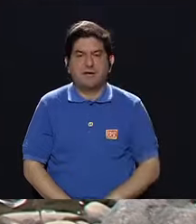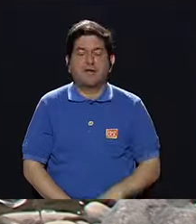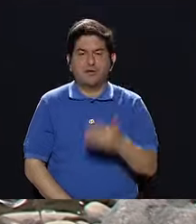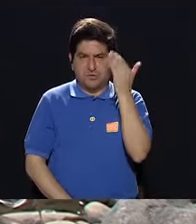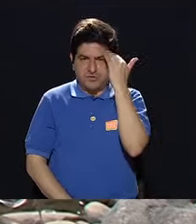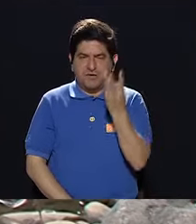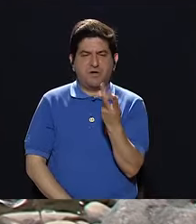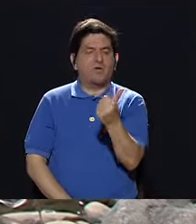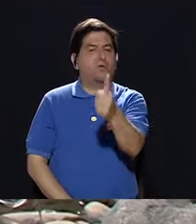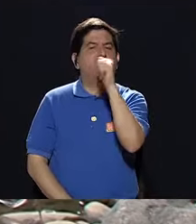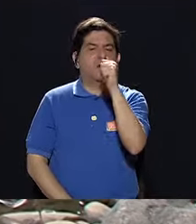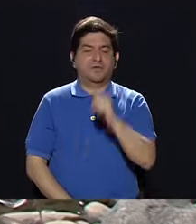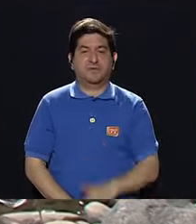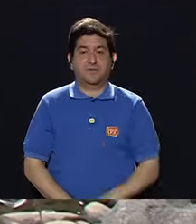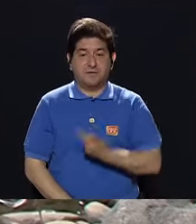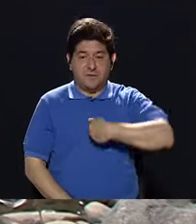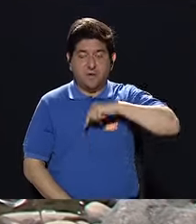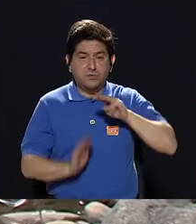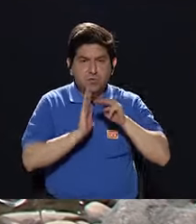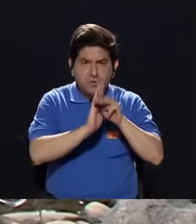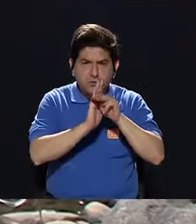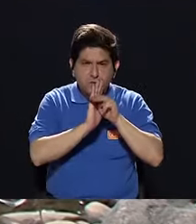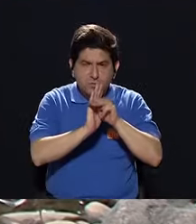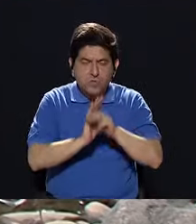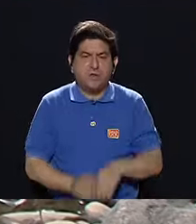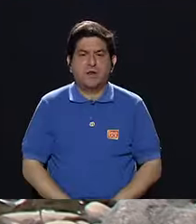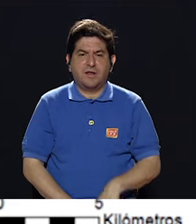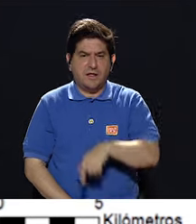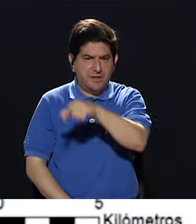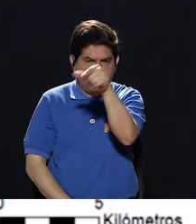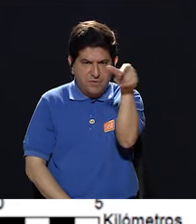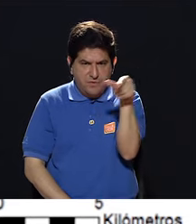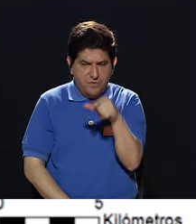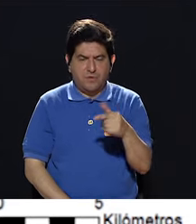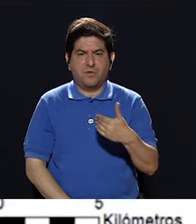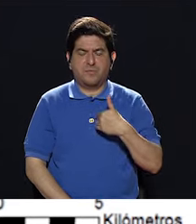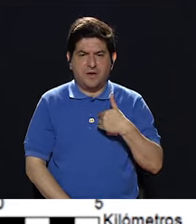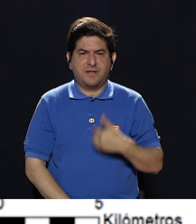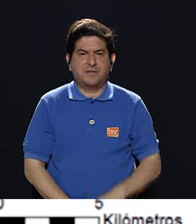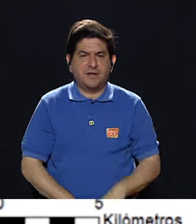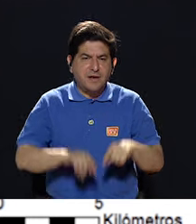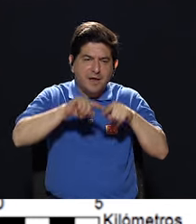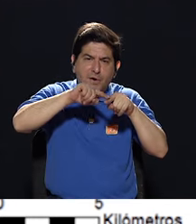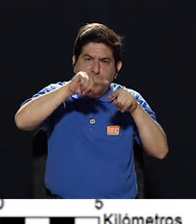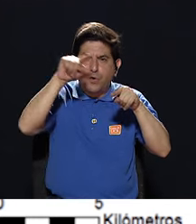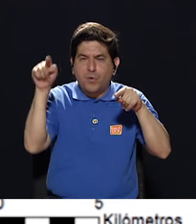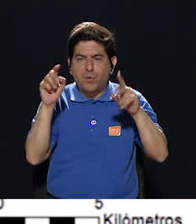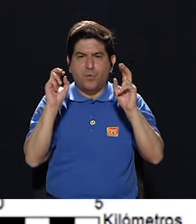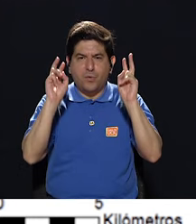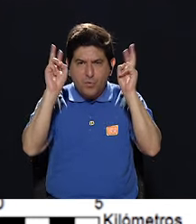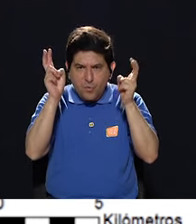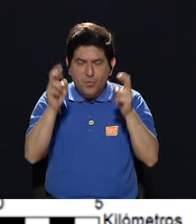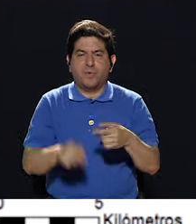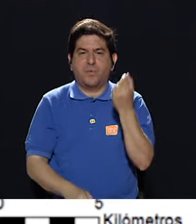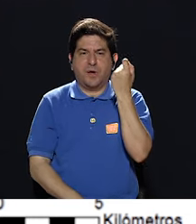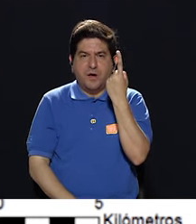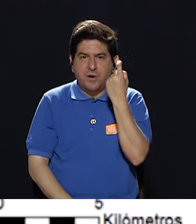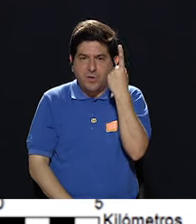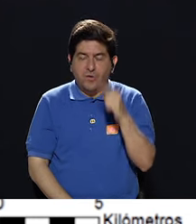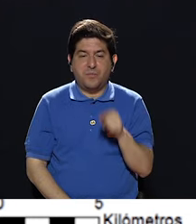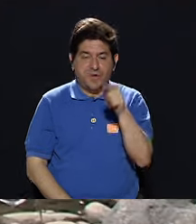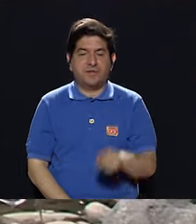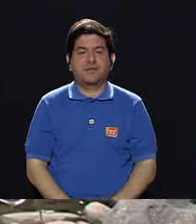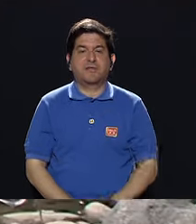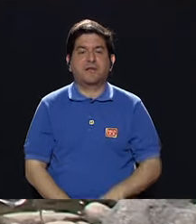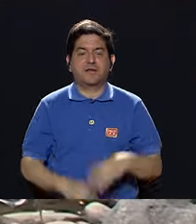una determinada escala que se presenta en el río, obtenemos un determinado caudal. Entonces, lo que hacemos es modelar el cauce y obtener